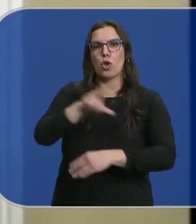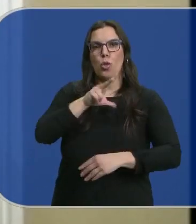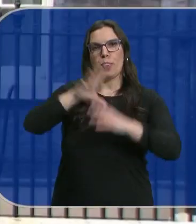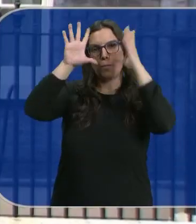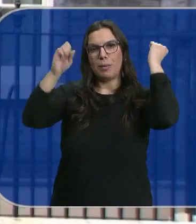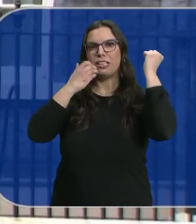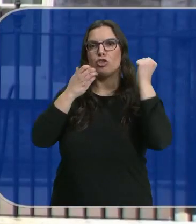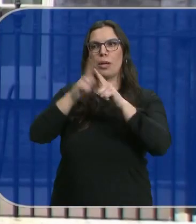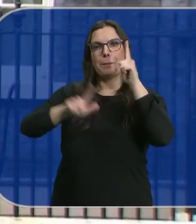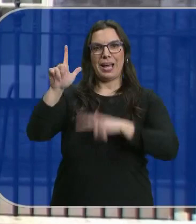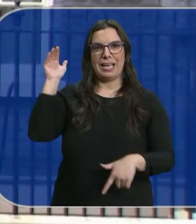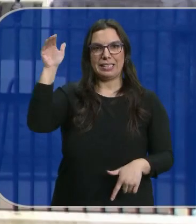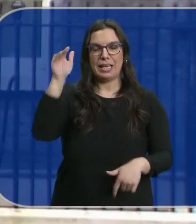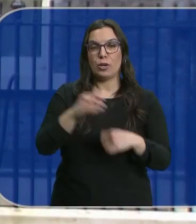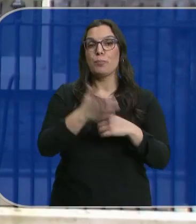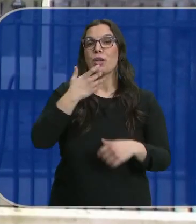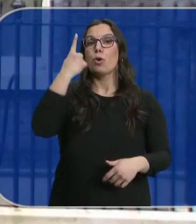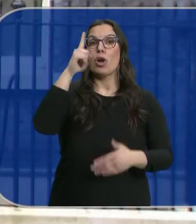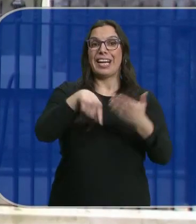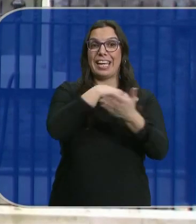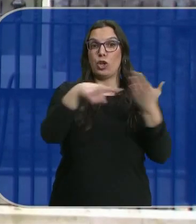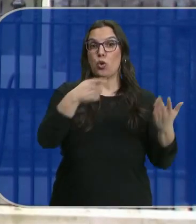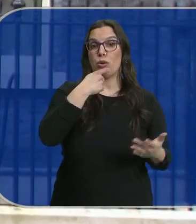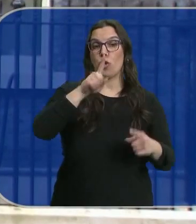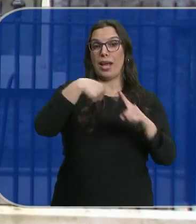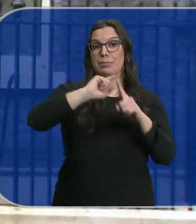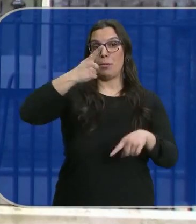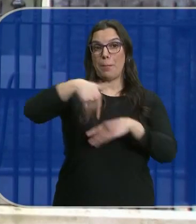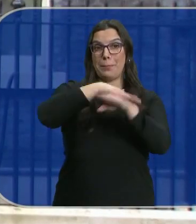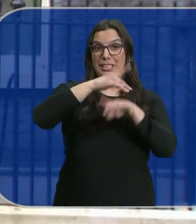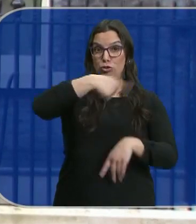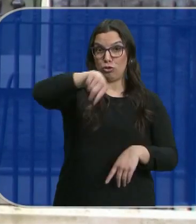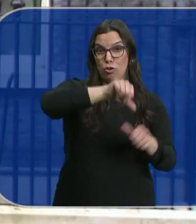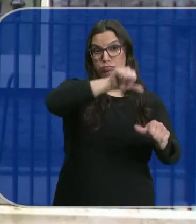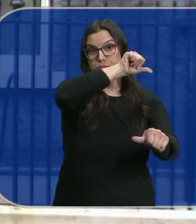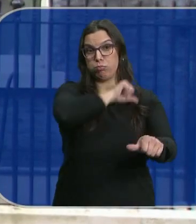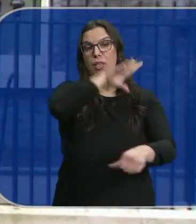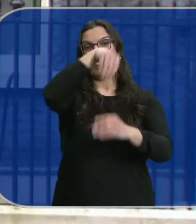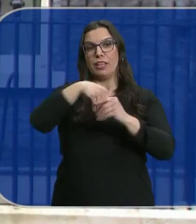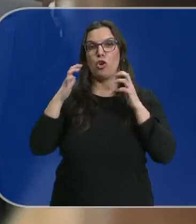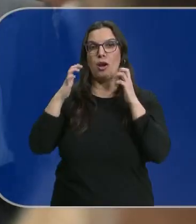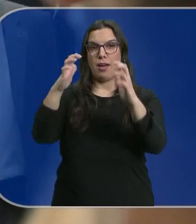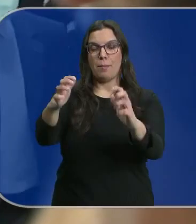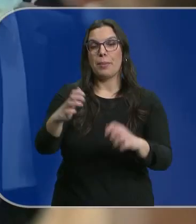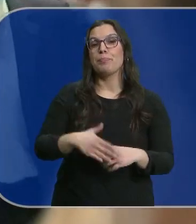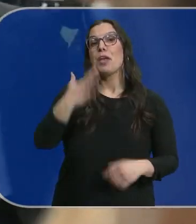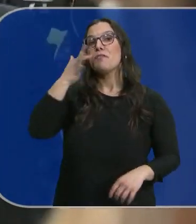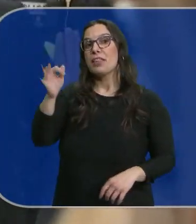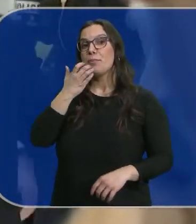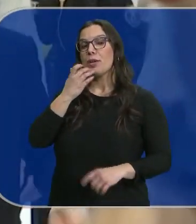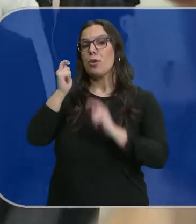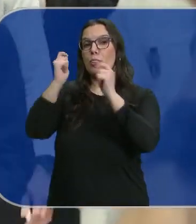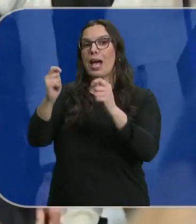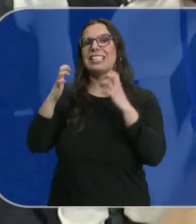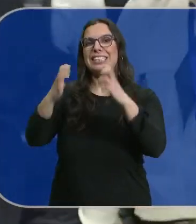cuando salgan fuera. En Reino Unido, los ex primeros ministros forman parte de la Cámara de los Lores. En Francia se les